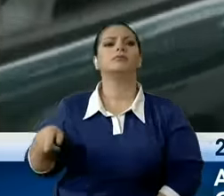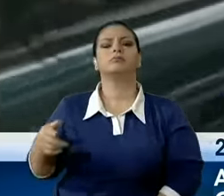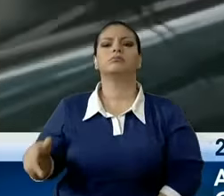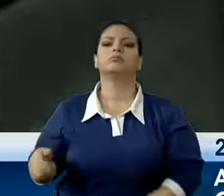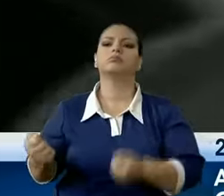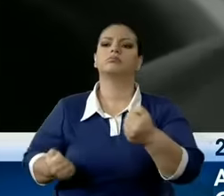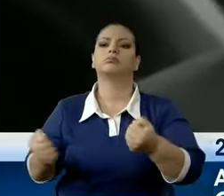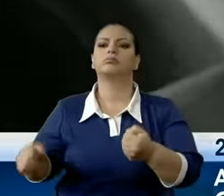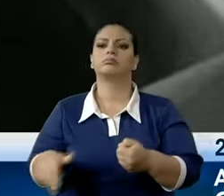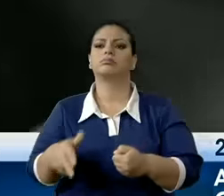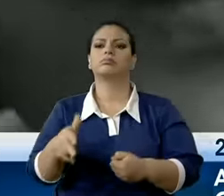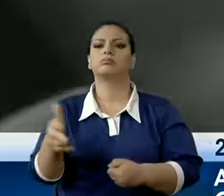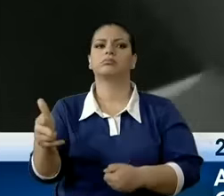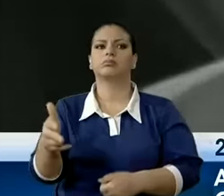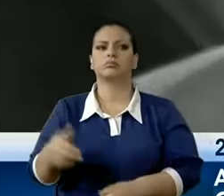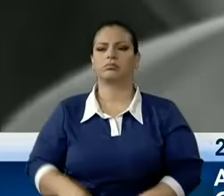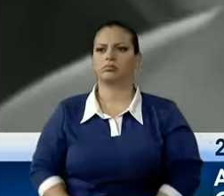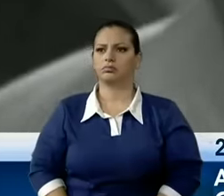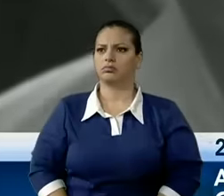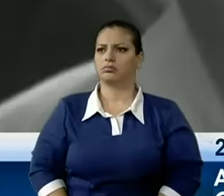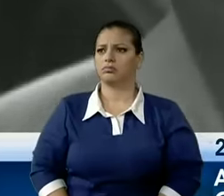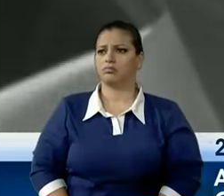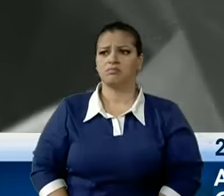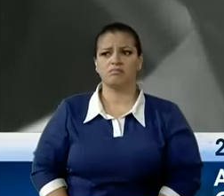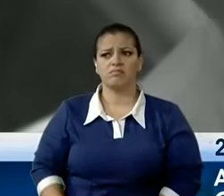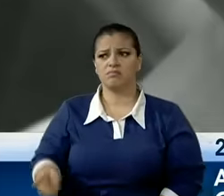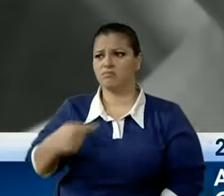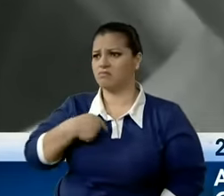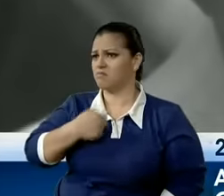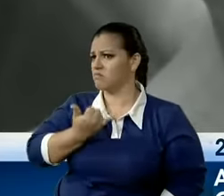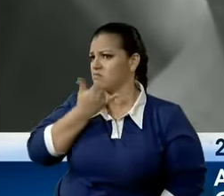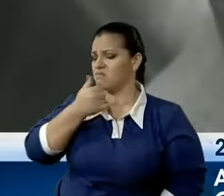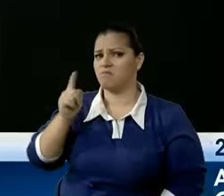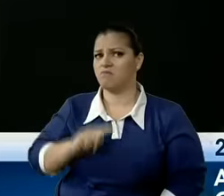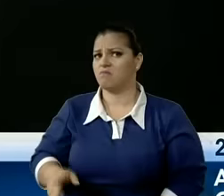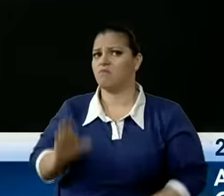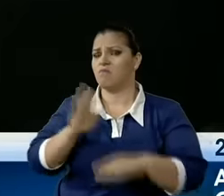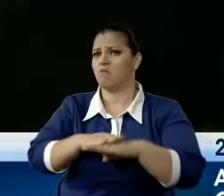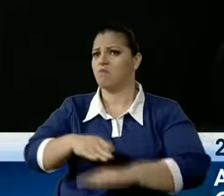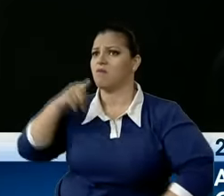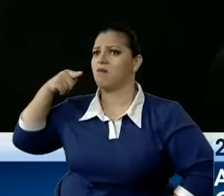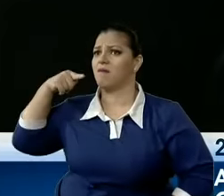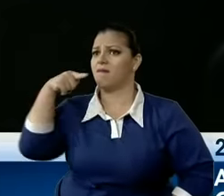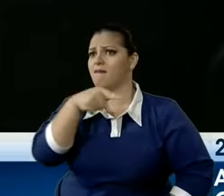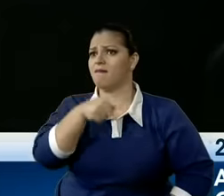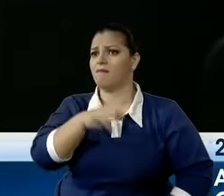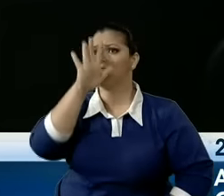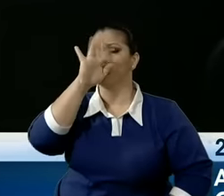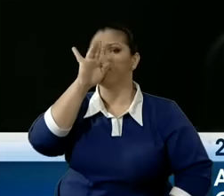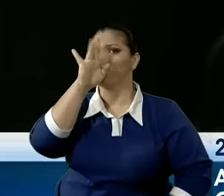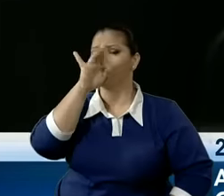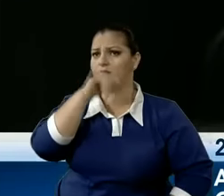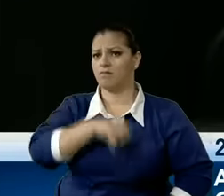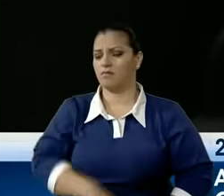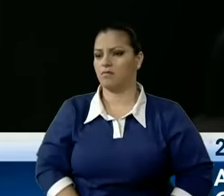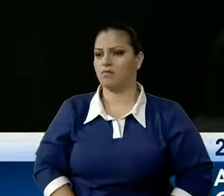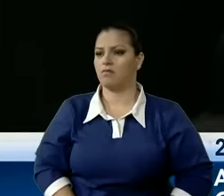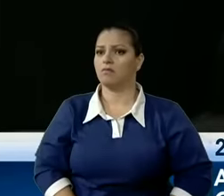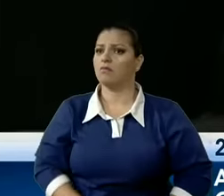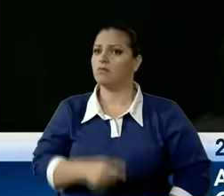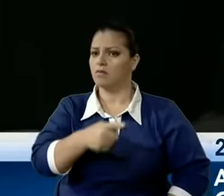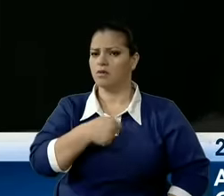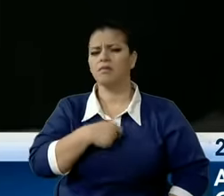vigilante. Me está agrediendo el señor de la ATM. Totalmente fue como un abuso de autoridad, porque es verdad, me estacioné en un sitio que no era indicado, pero indicándole al señor que estaba en